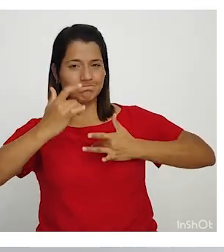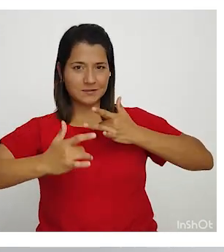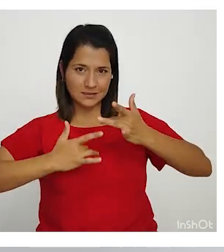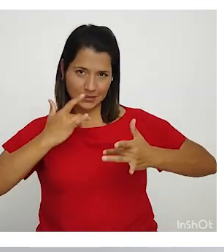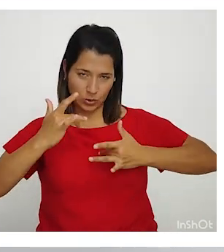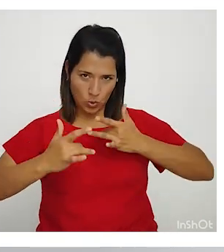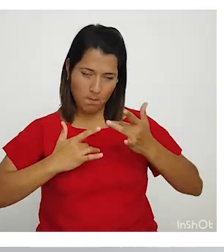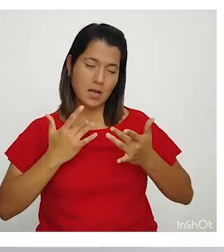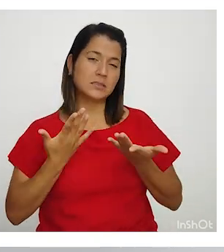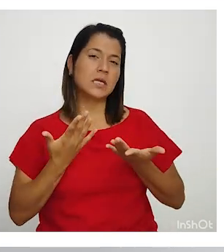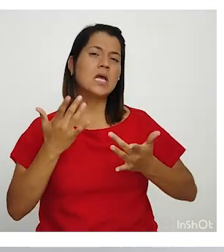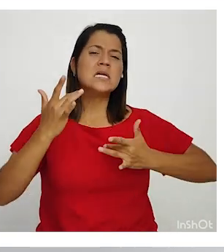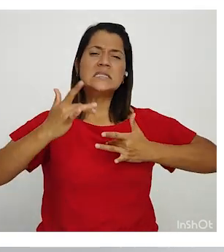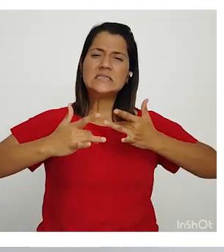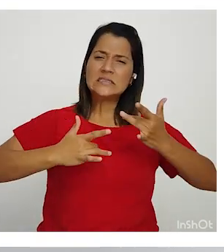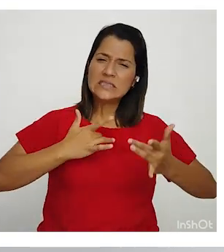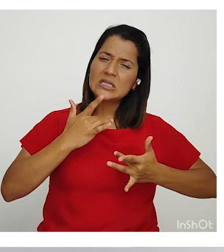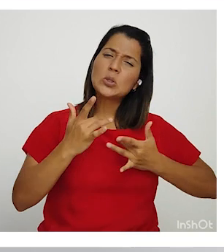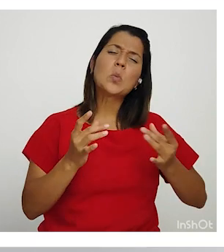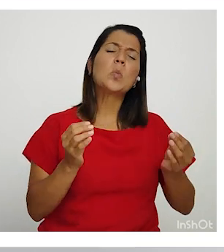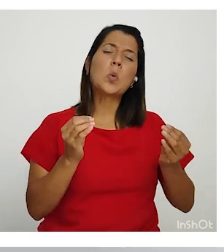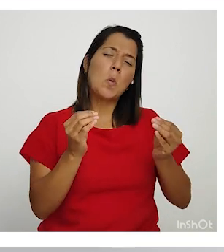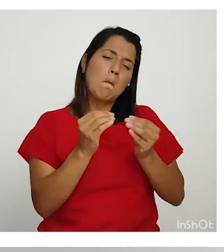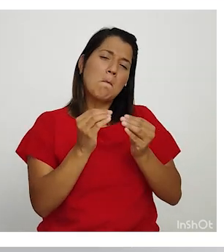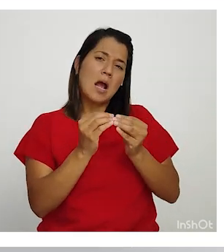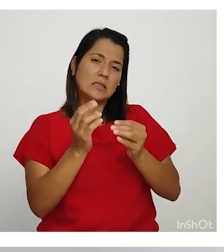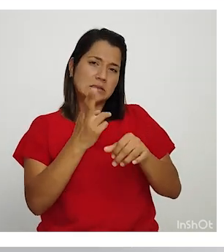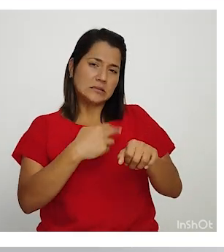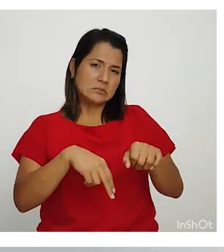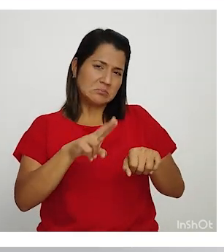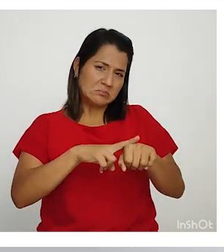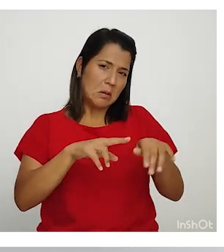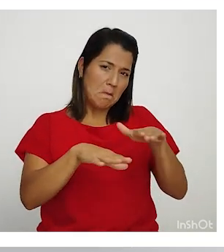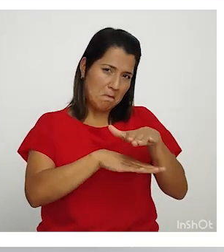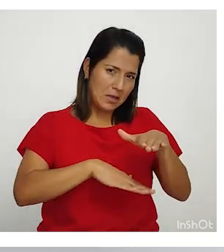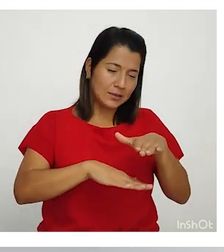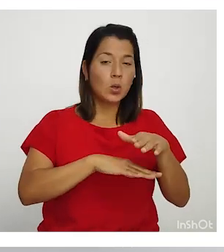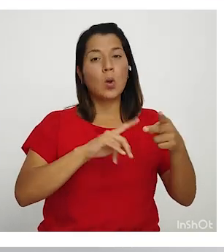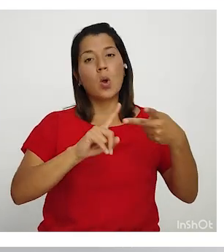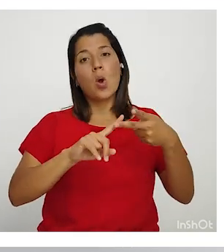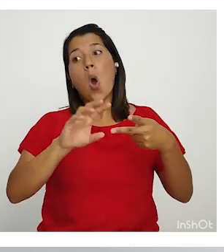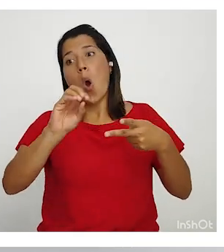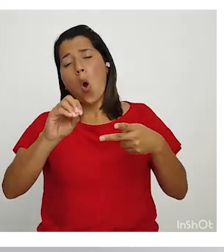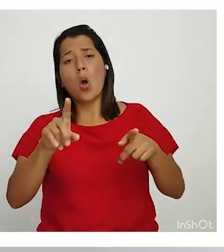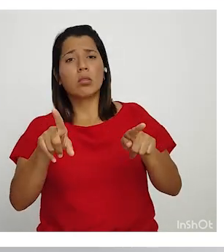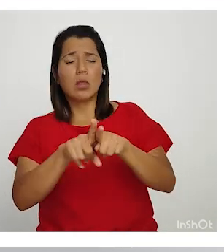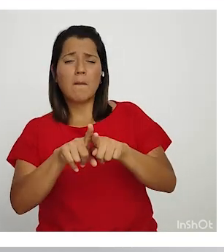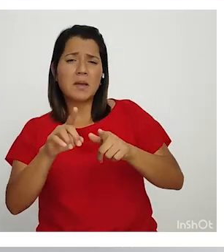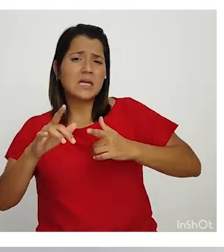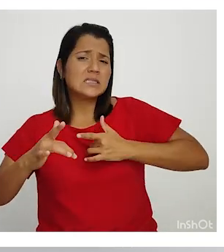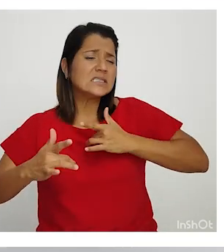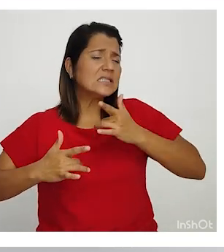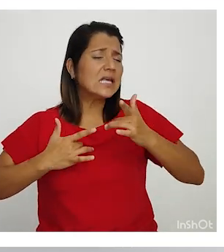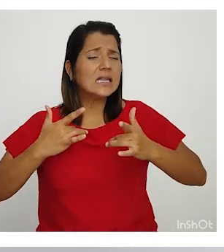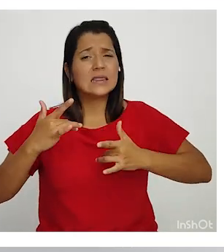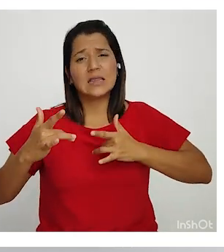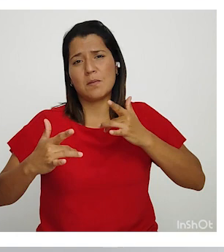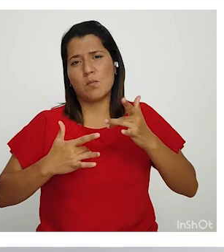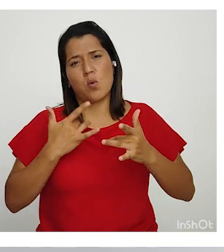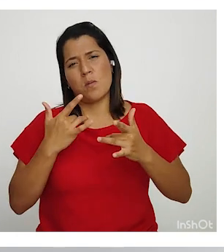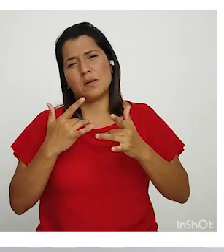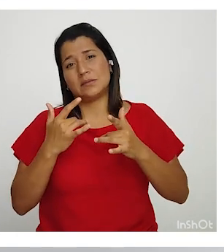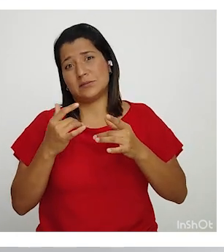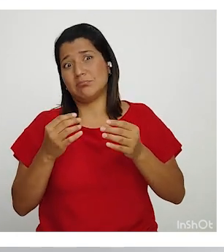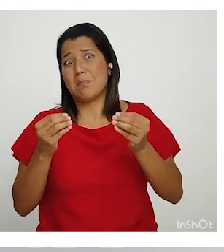los usuales de la enfermedad, a como son también la presencia de síntomas que puedan indicar gravedad. Entonces, dentro